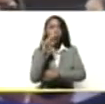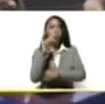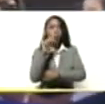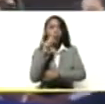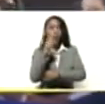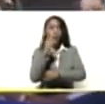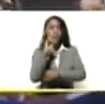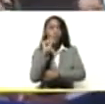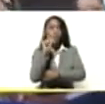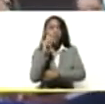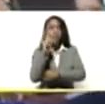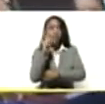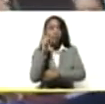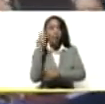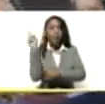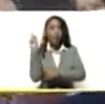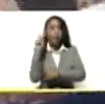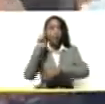electoral